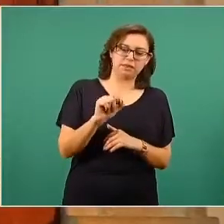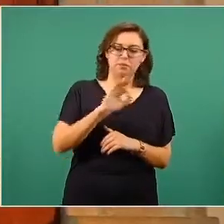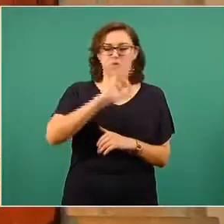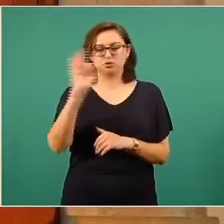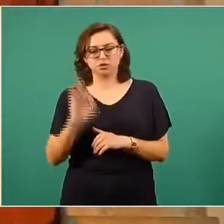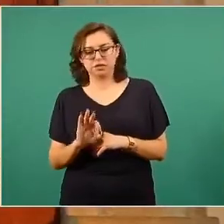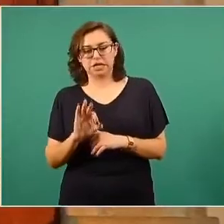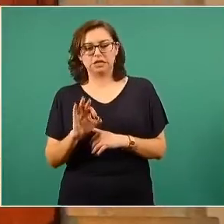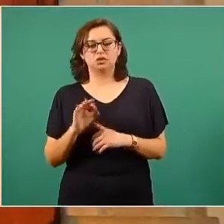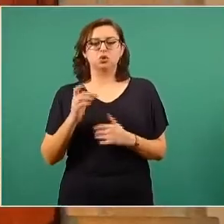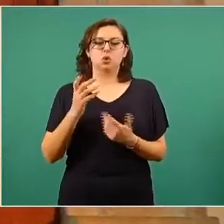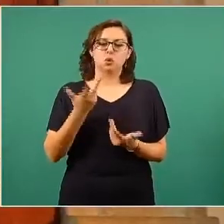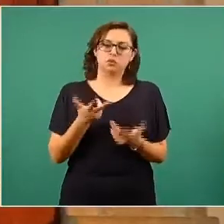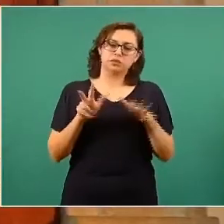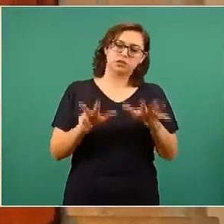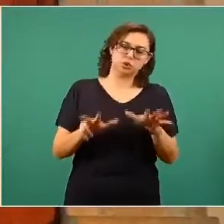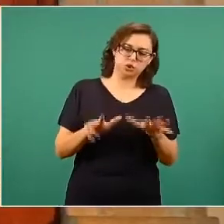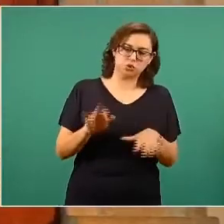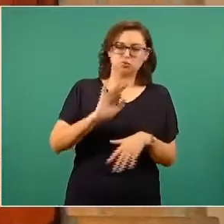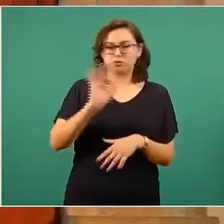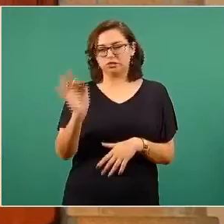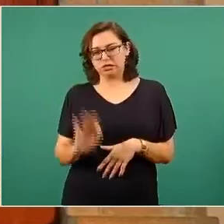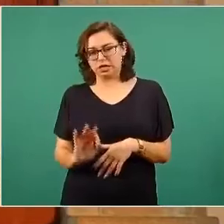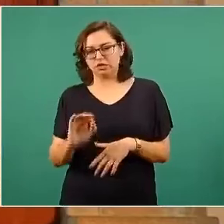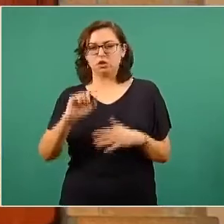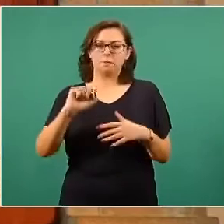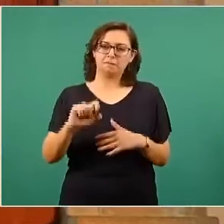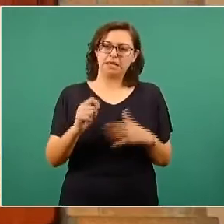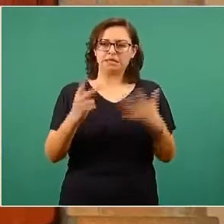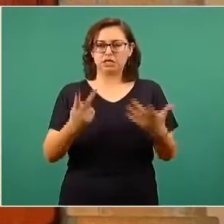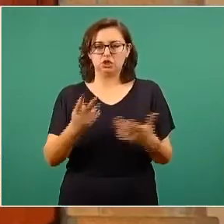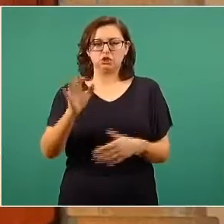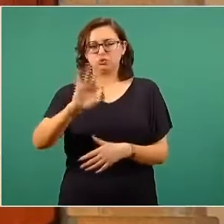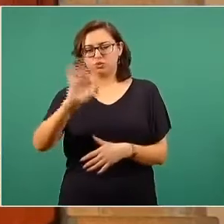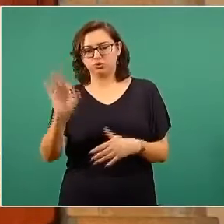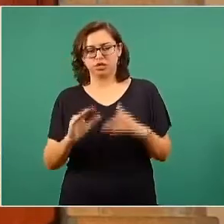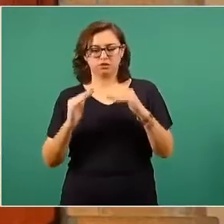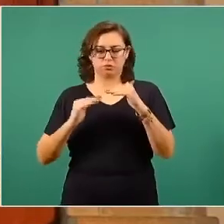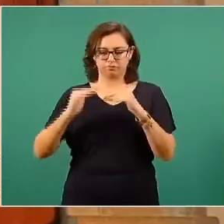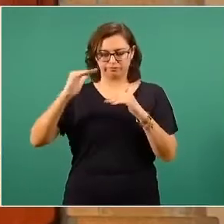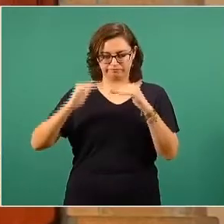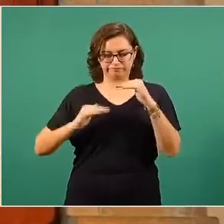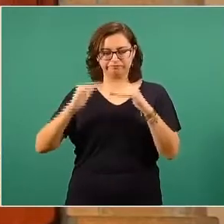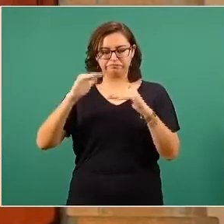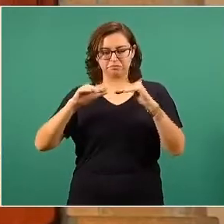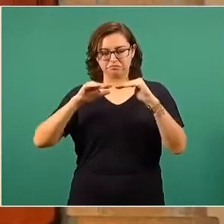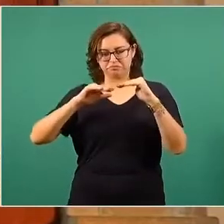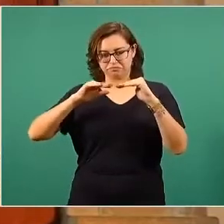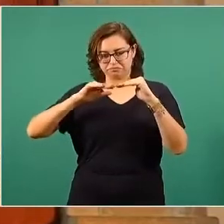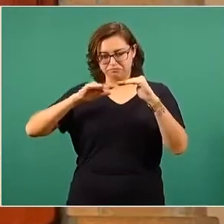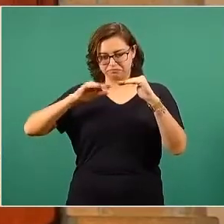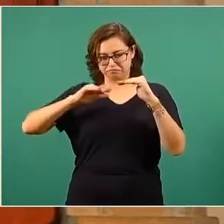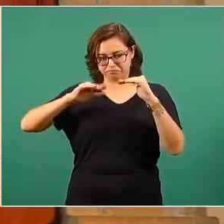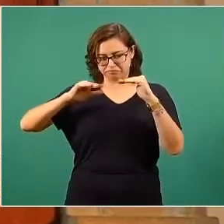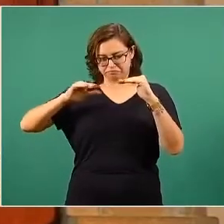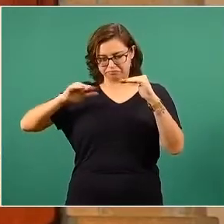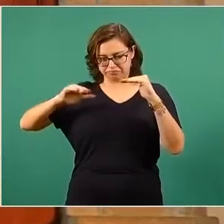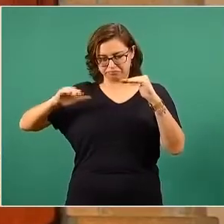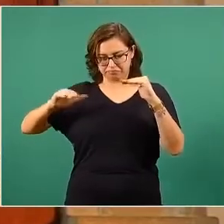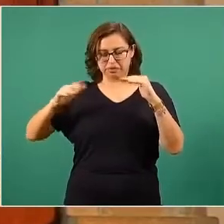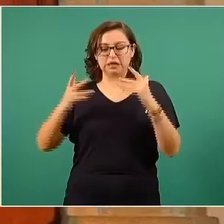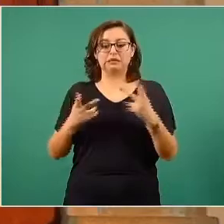en ocasiones suele caer a un 18%, en ocasiones puede subir a un 22%, pero entonces ha habido una estabilidad en el tema